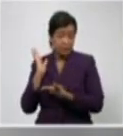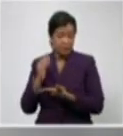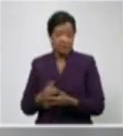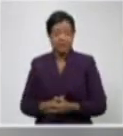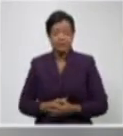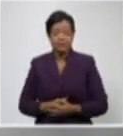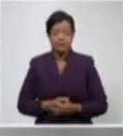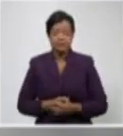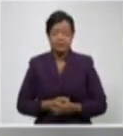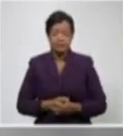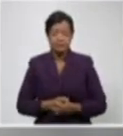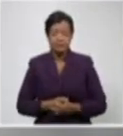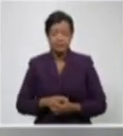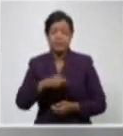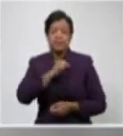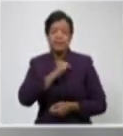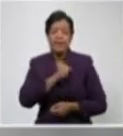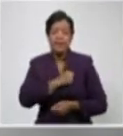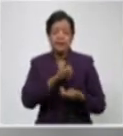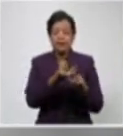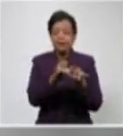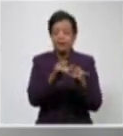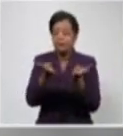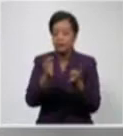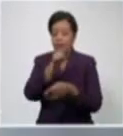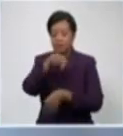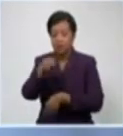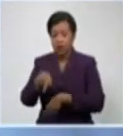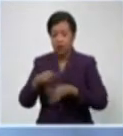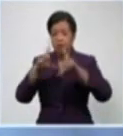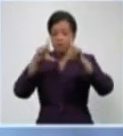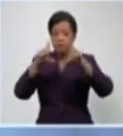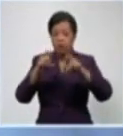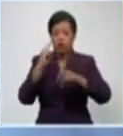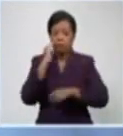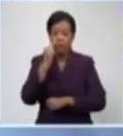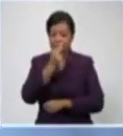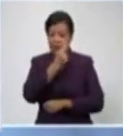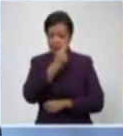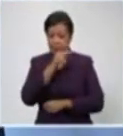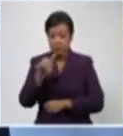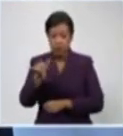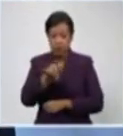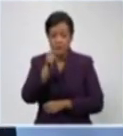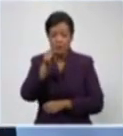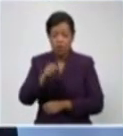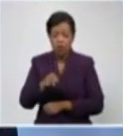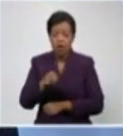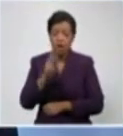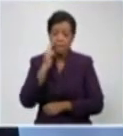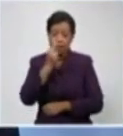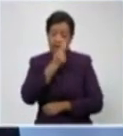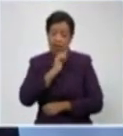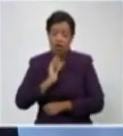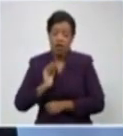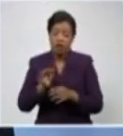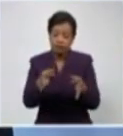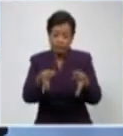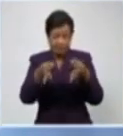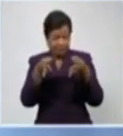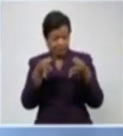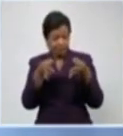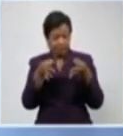Intenta repartir un cartel con la imagen de Martí para apropiarse del espacio simbólico. Como ya les dije, espacio